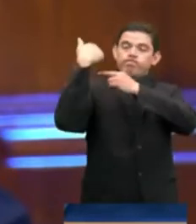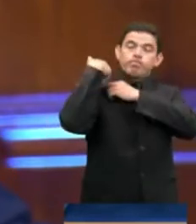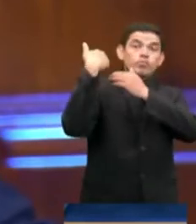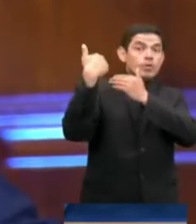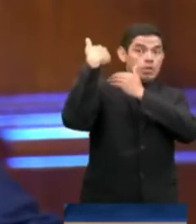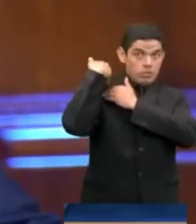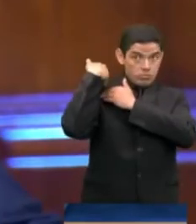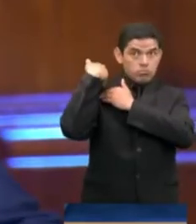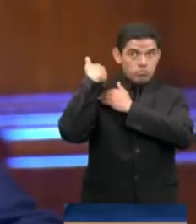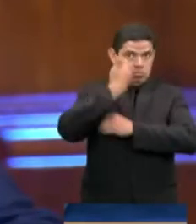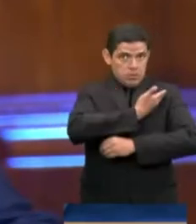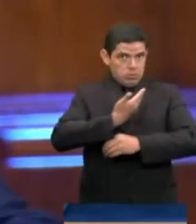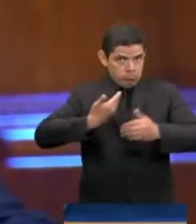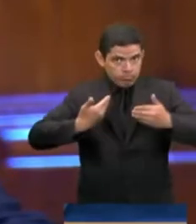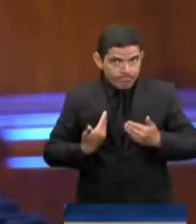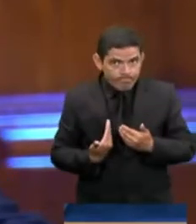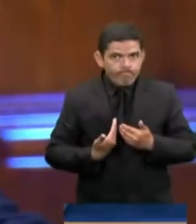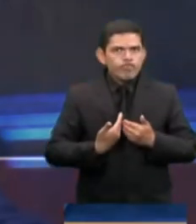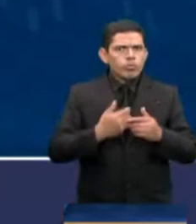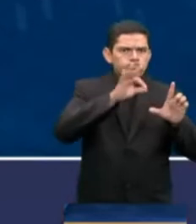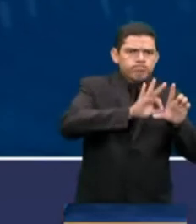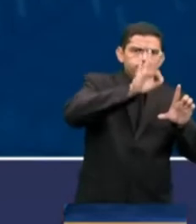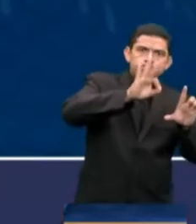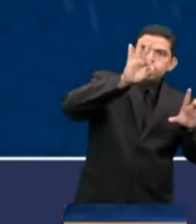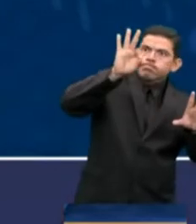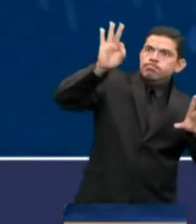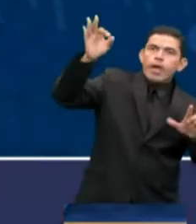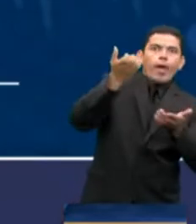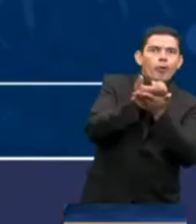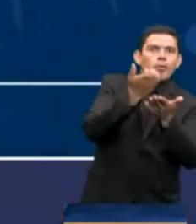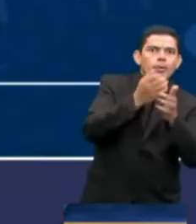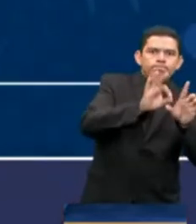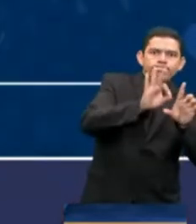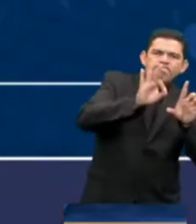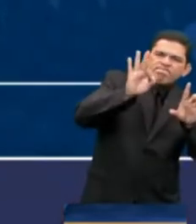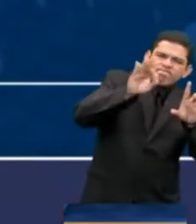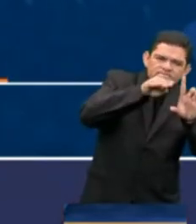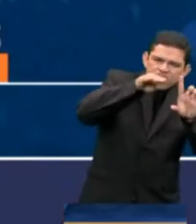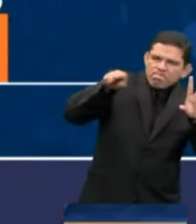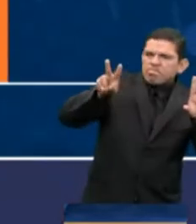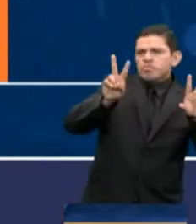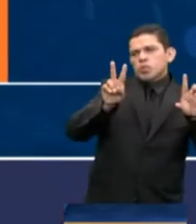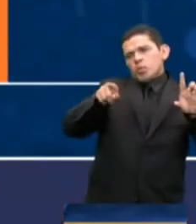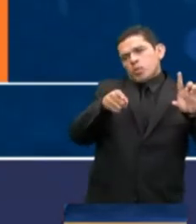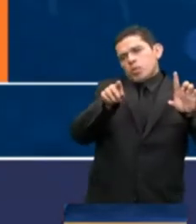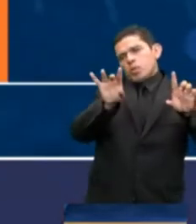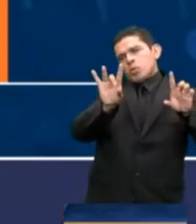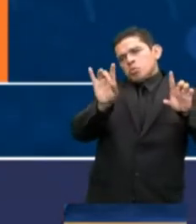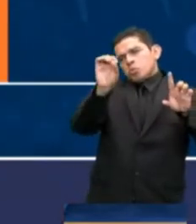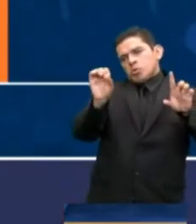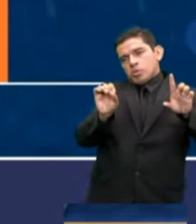mandato, las proyecciones de crecimiento económico no pasaban del